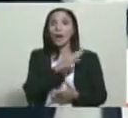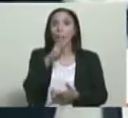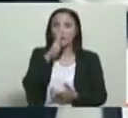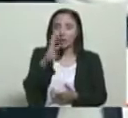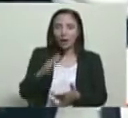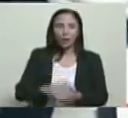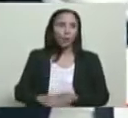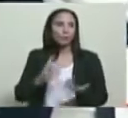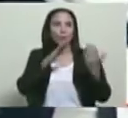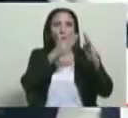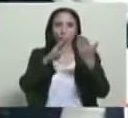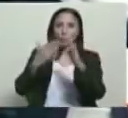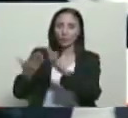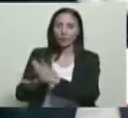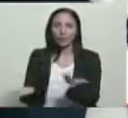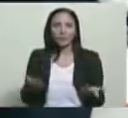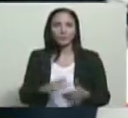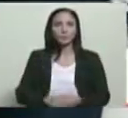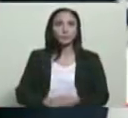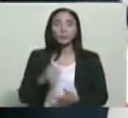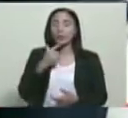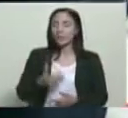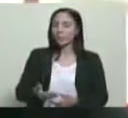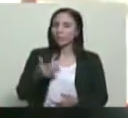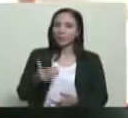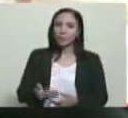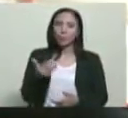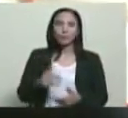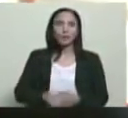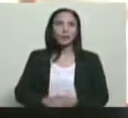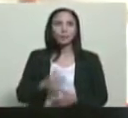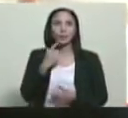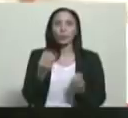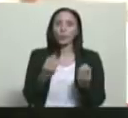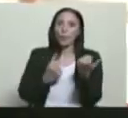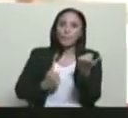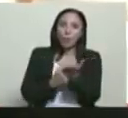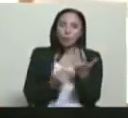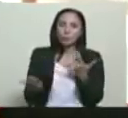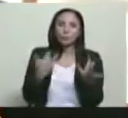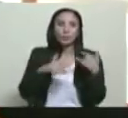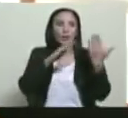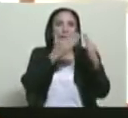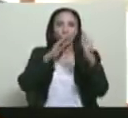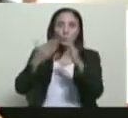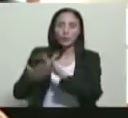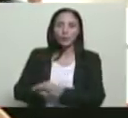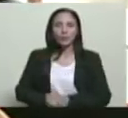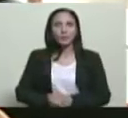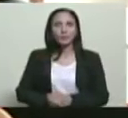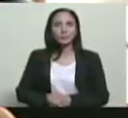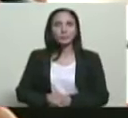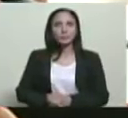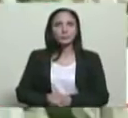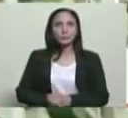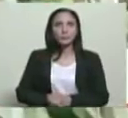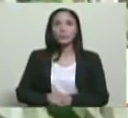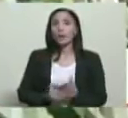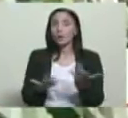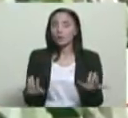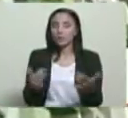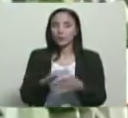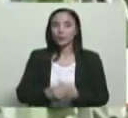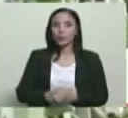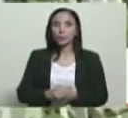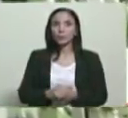con la comuna, diciéndole que, bueno, que es importante el acompañamiento a los consejos comunales. Vamos rumbo a las comunas